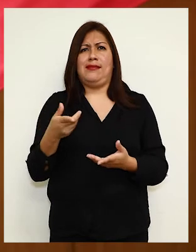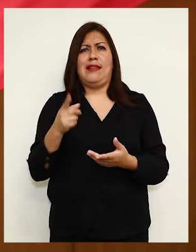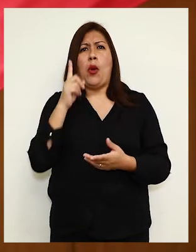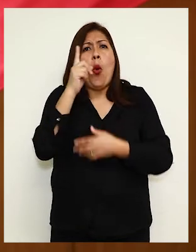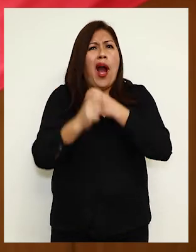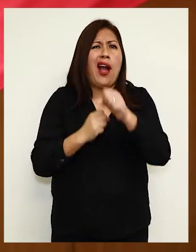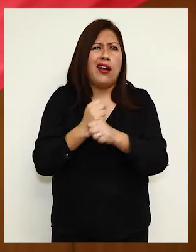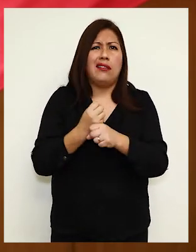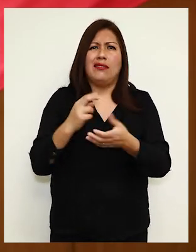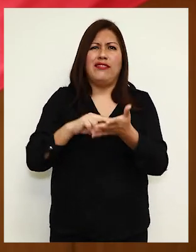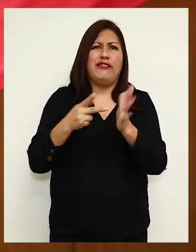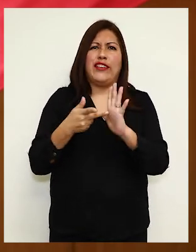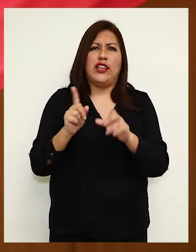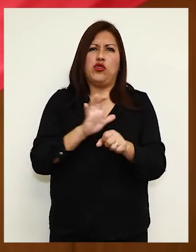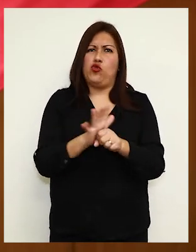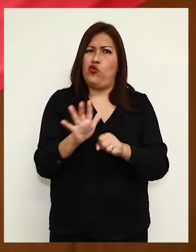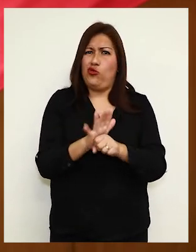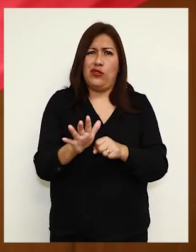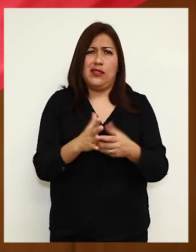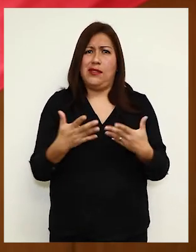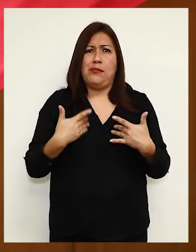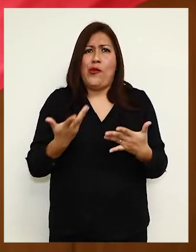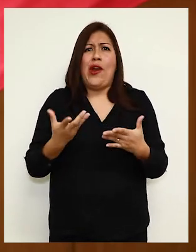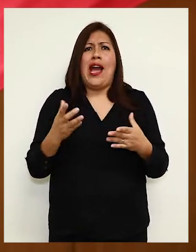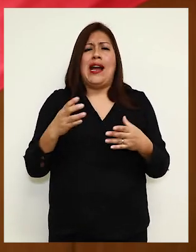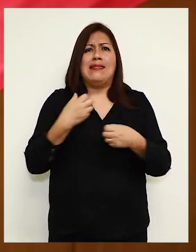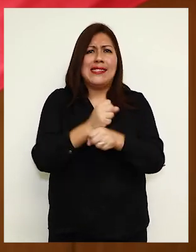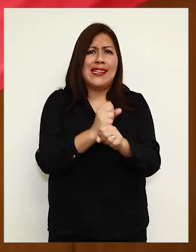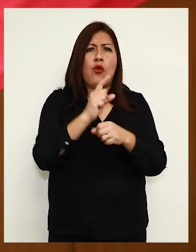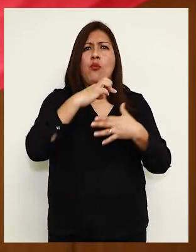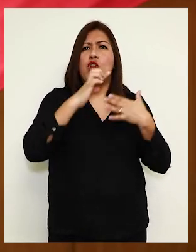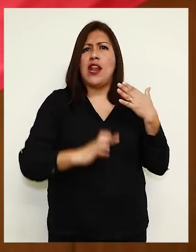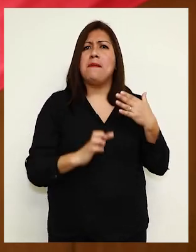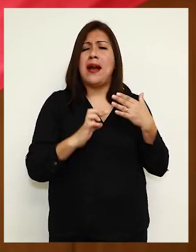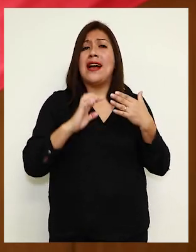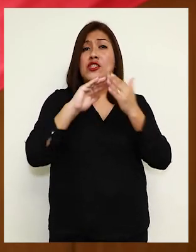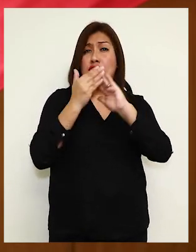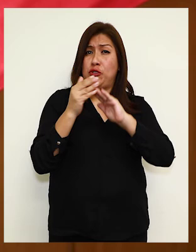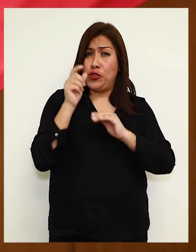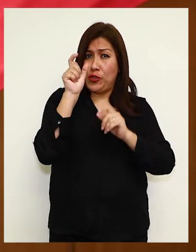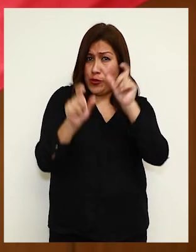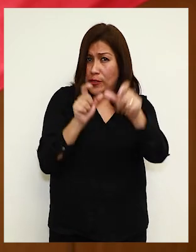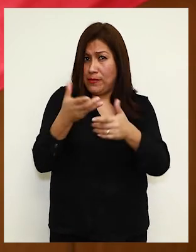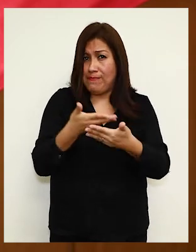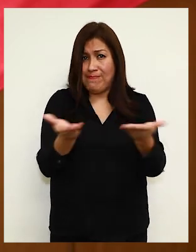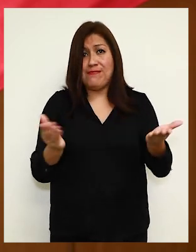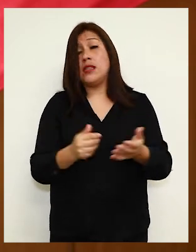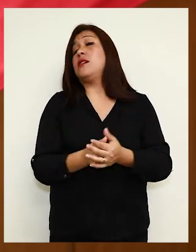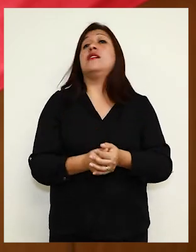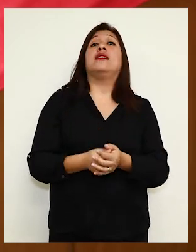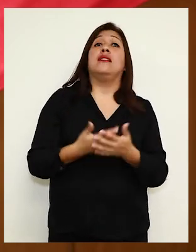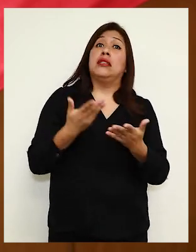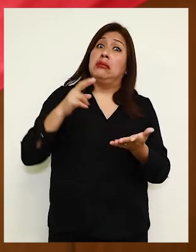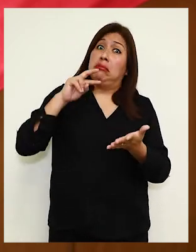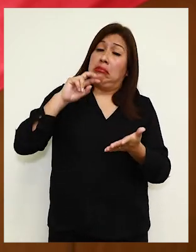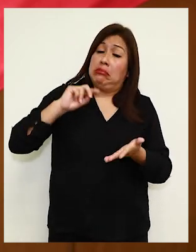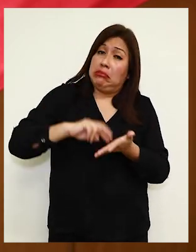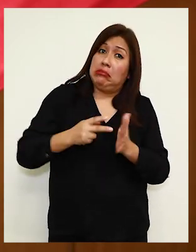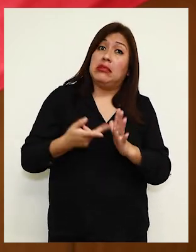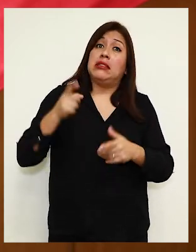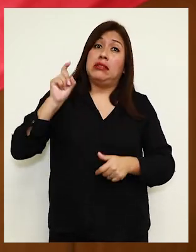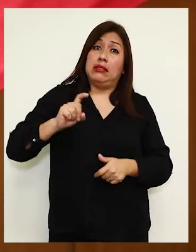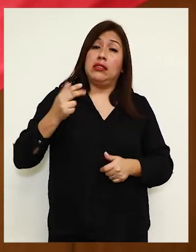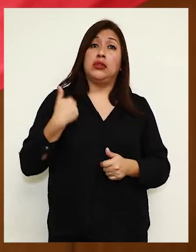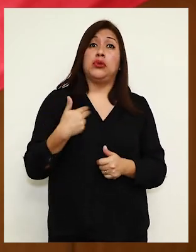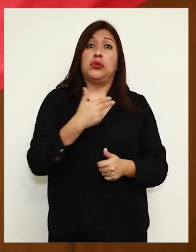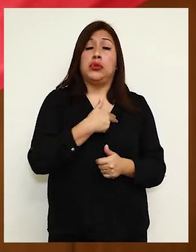social. Con ese presupuesto nosotros tenemos que atender justamente todo lo que se refiere a la defensa